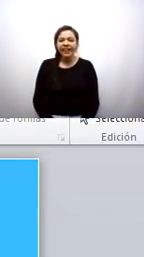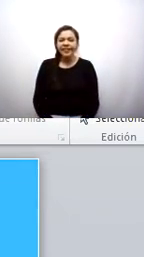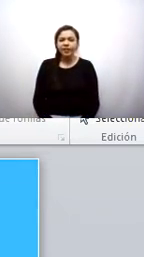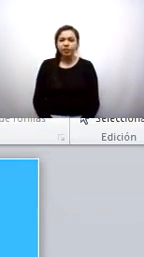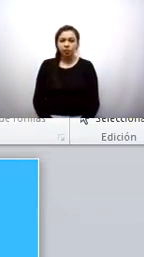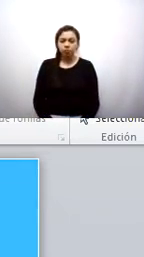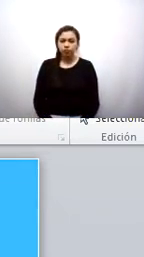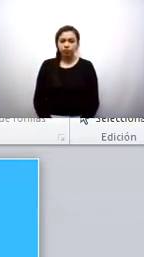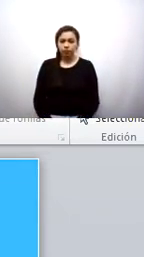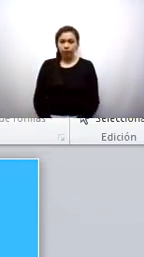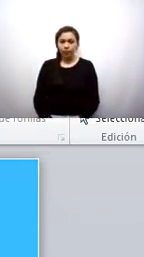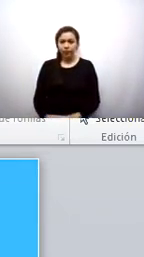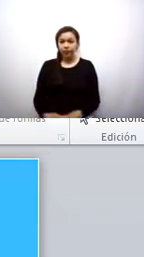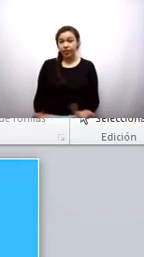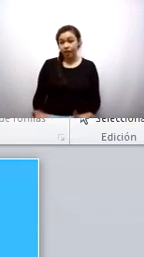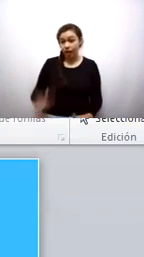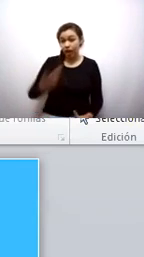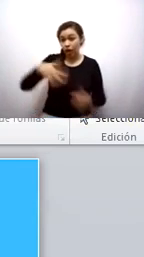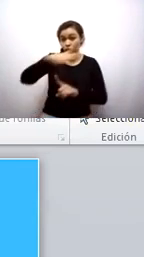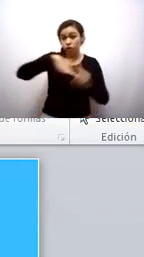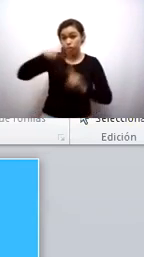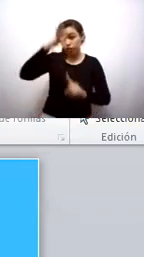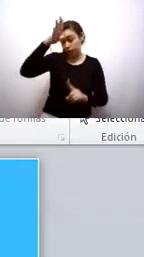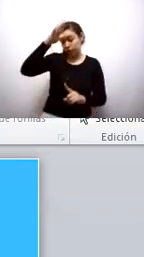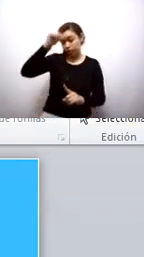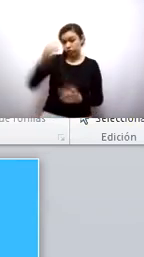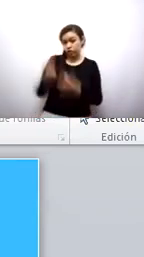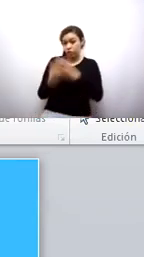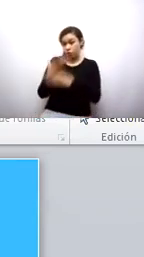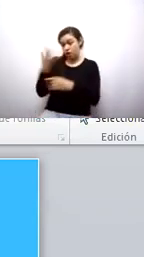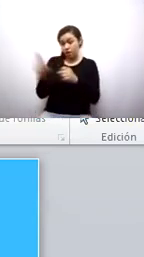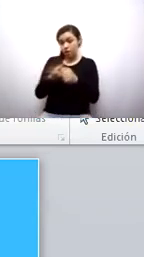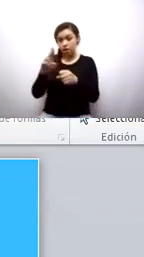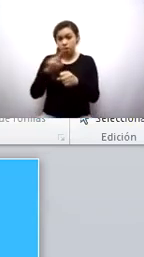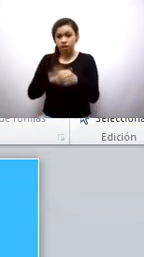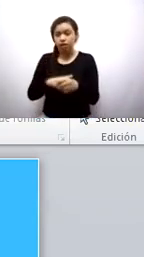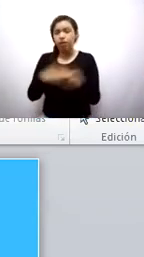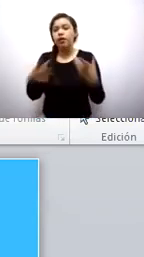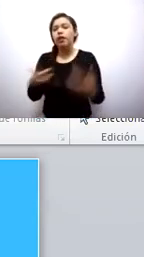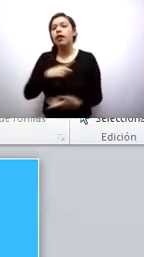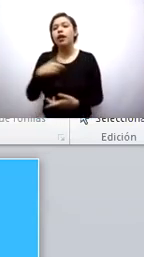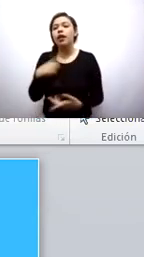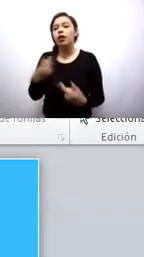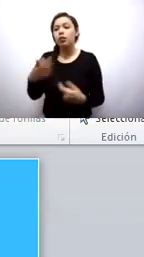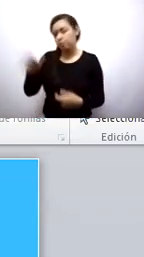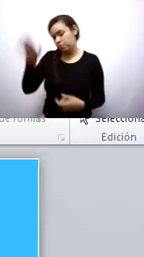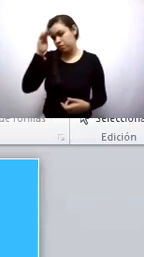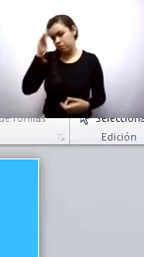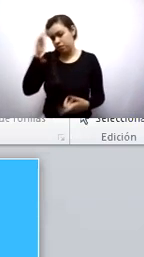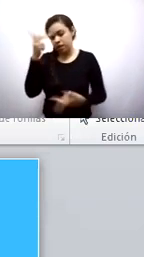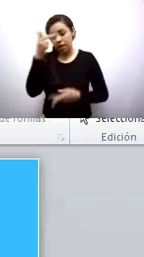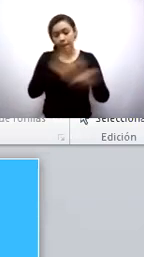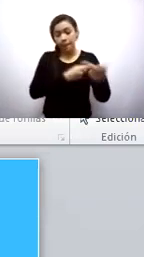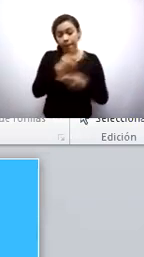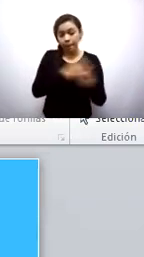Entonces, de acuerdo con nuestro nuevo contexto, nuestra nueva realidad, tendríamos que considerar, pues, sentidos de planeación